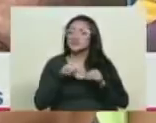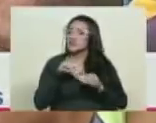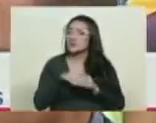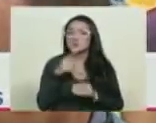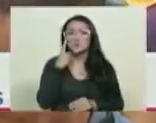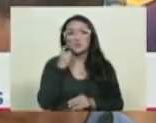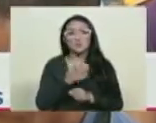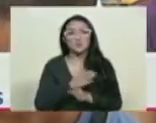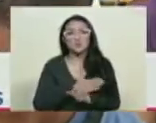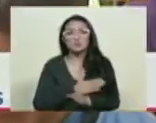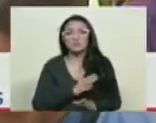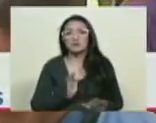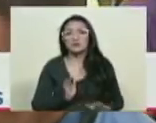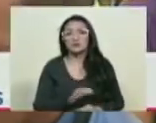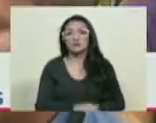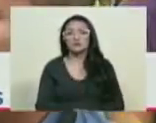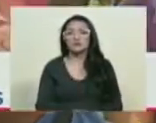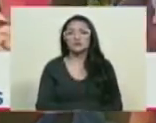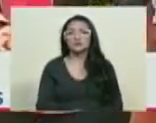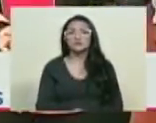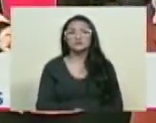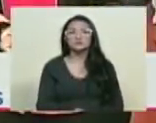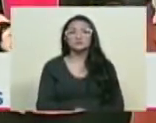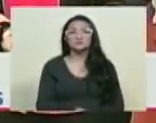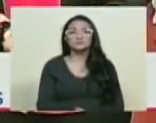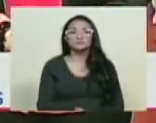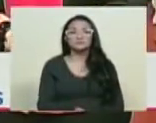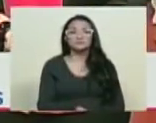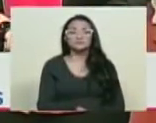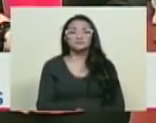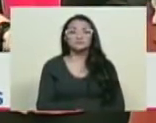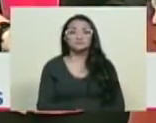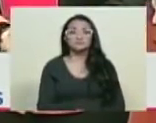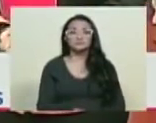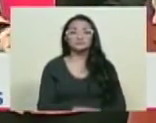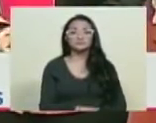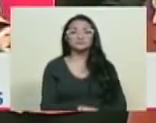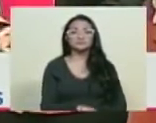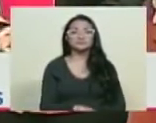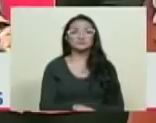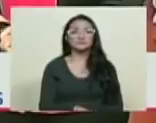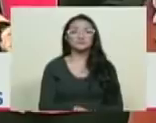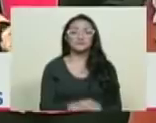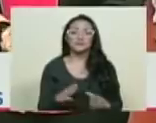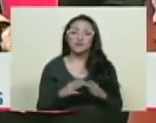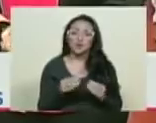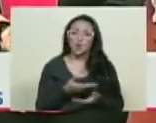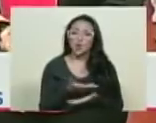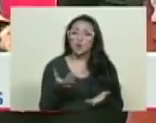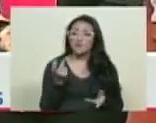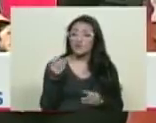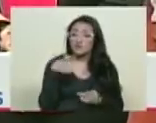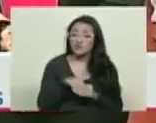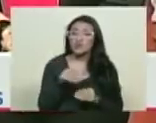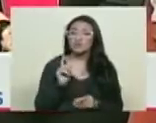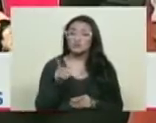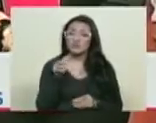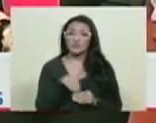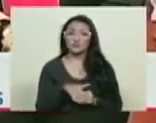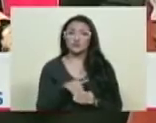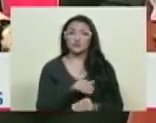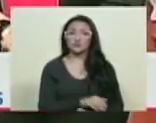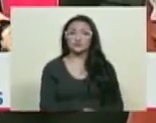costumbre y es uso legal en venezuela yo invito a todos los que no han ido a votar